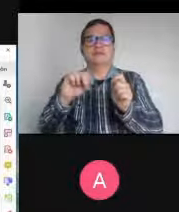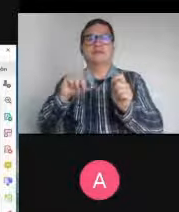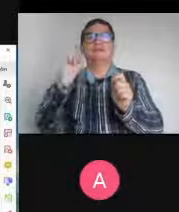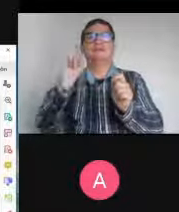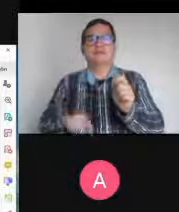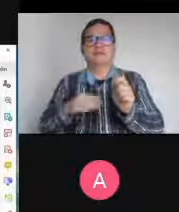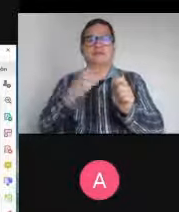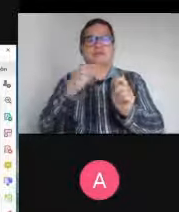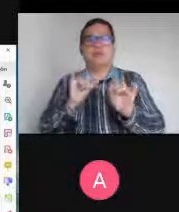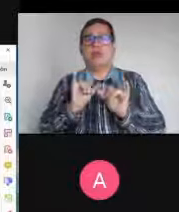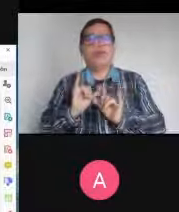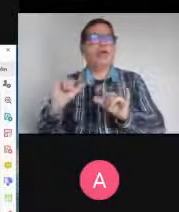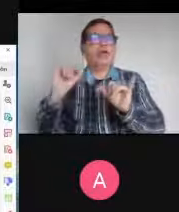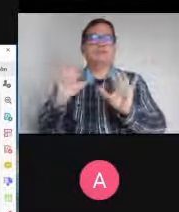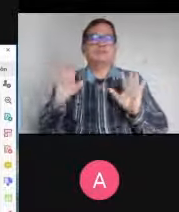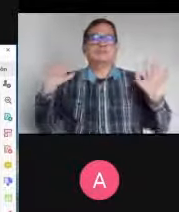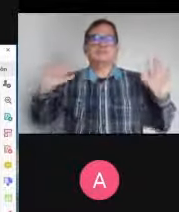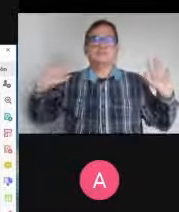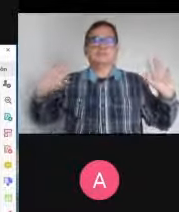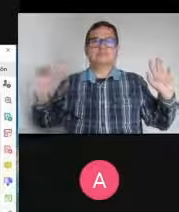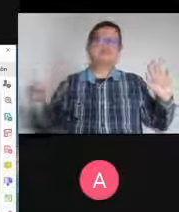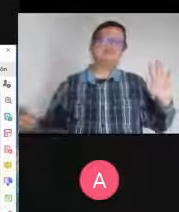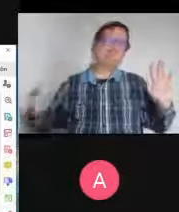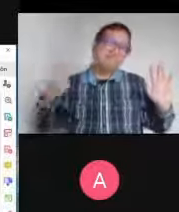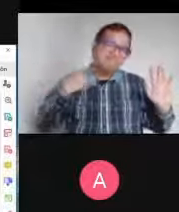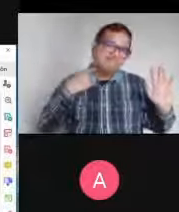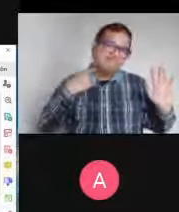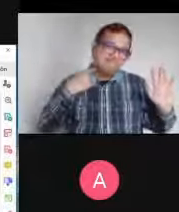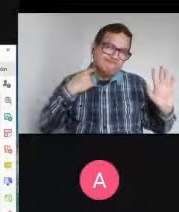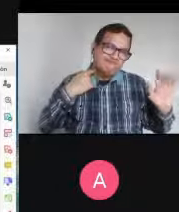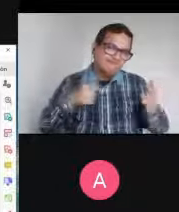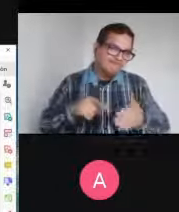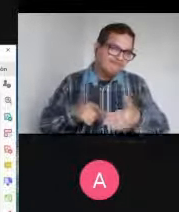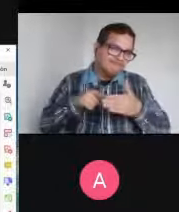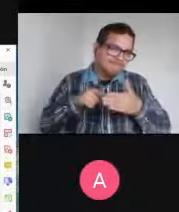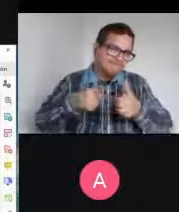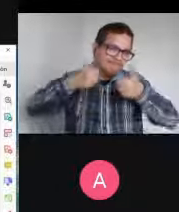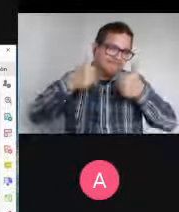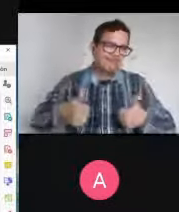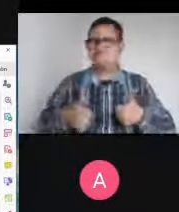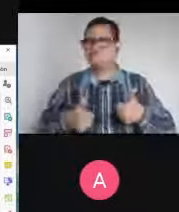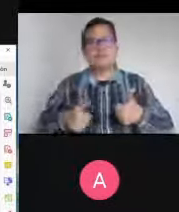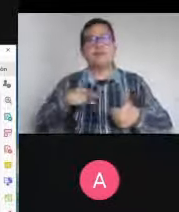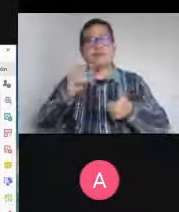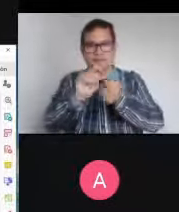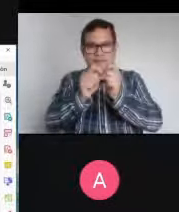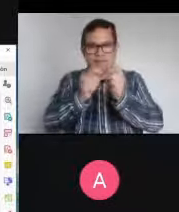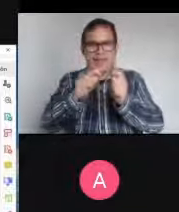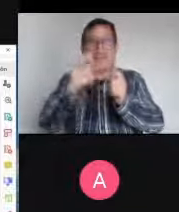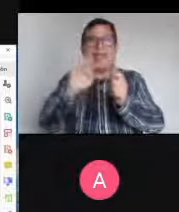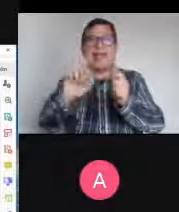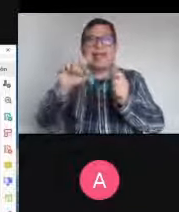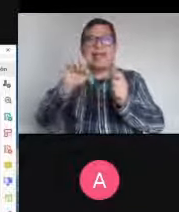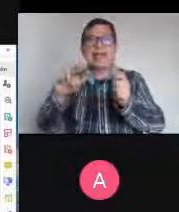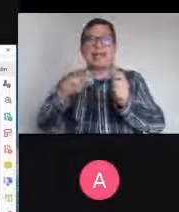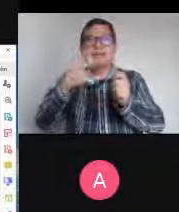si lo dejamos como viene por defecto, pues no vamos a ver muy bien nuestra señal. Entonces, tenemos que escalar nuestro eje